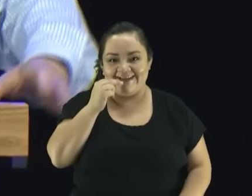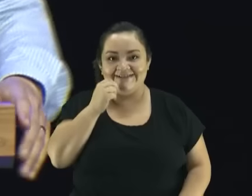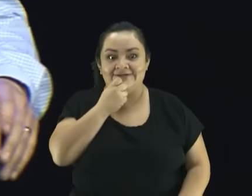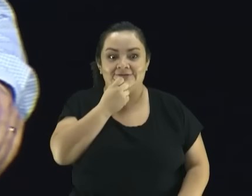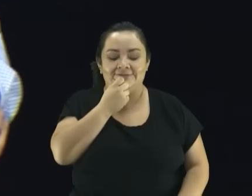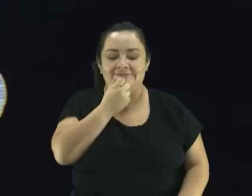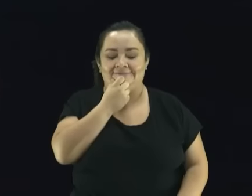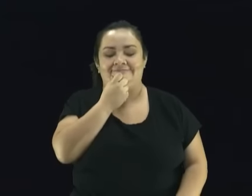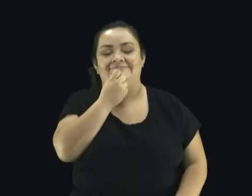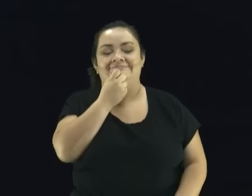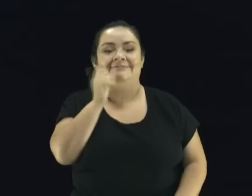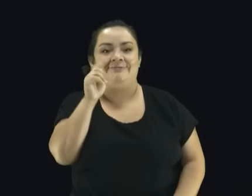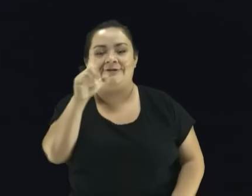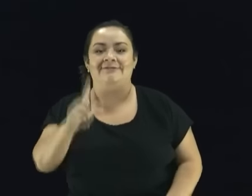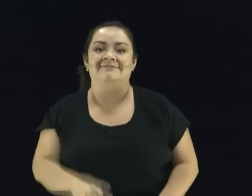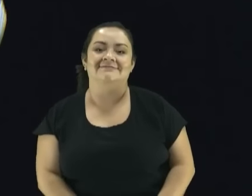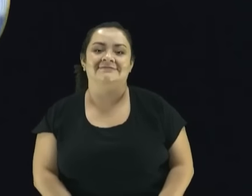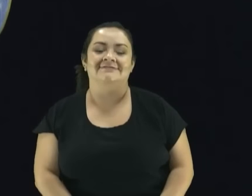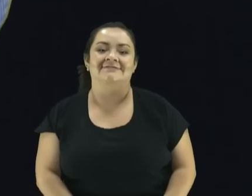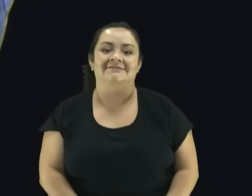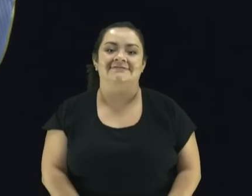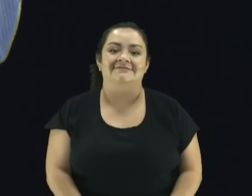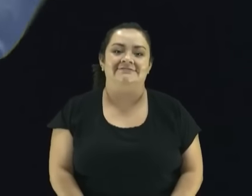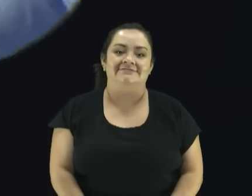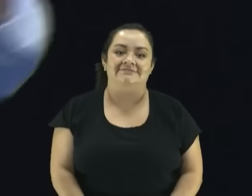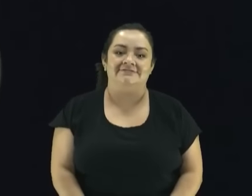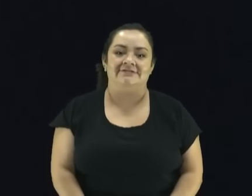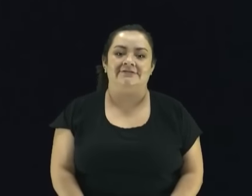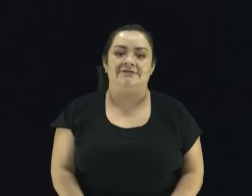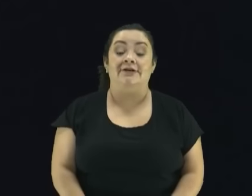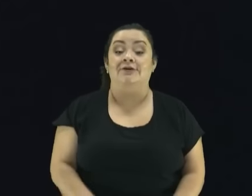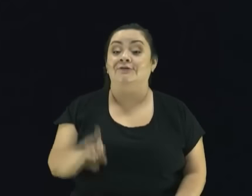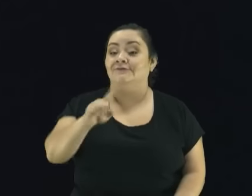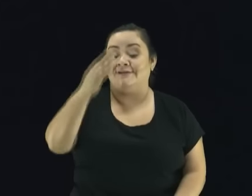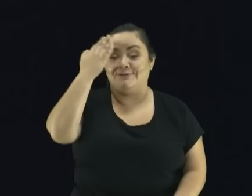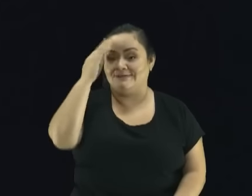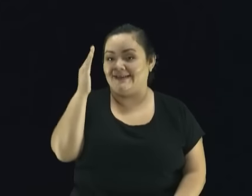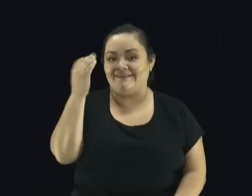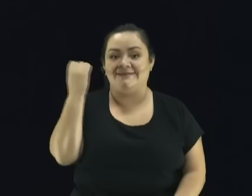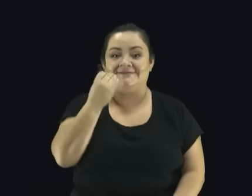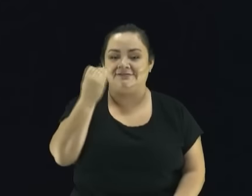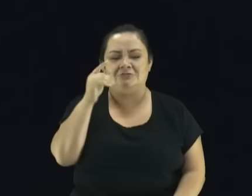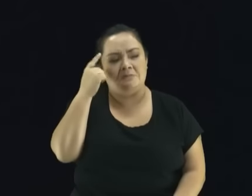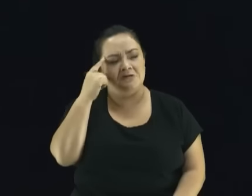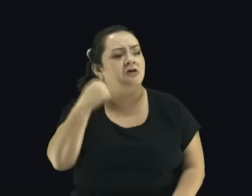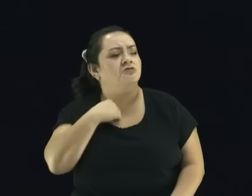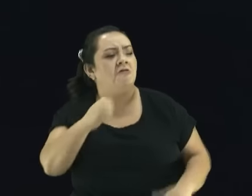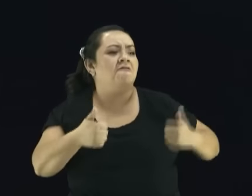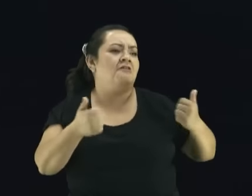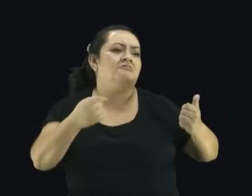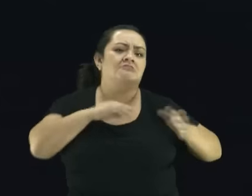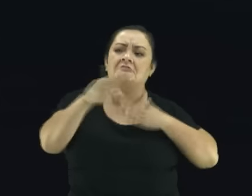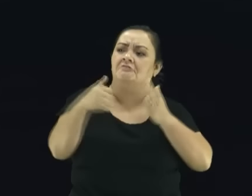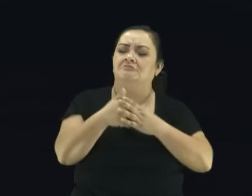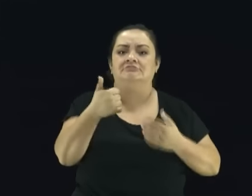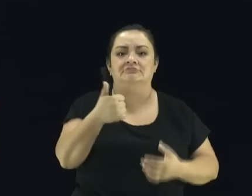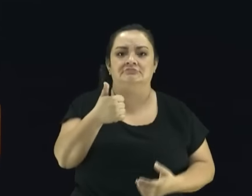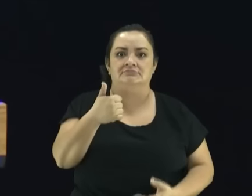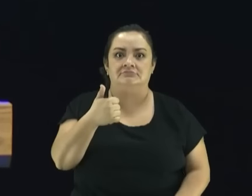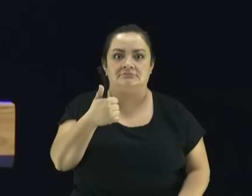bien vaya Usted no sabe que lo necesita porque usted está pensando que yo me muero y aquí terminó